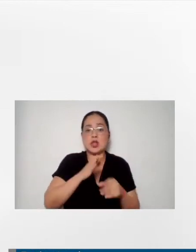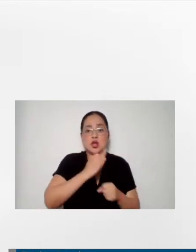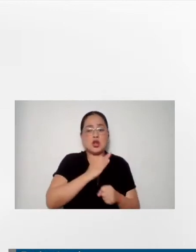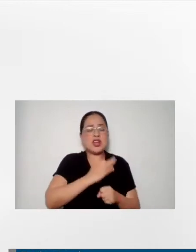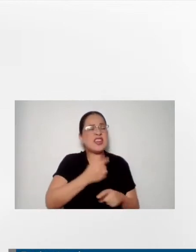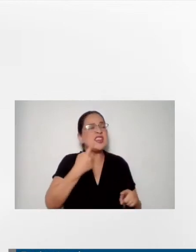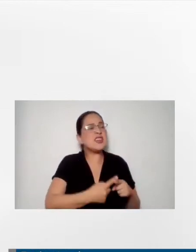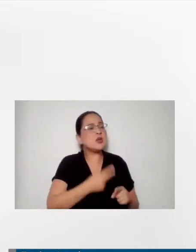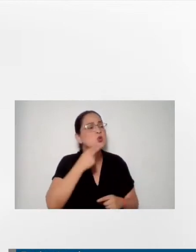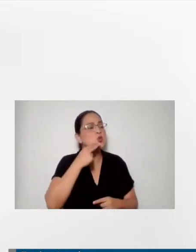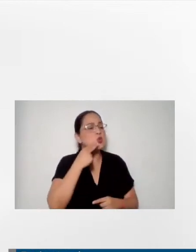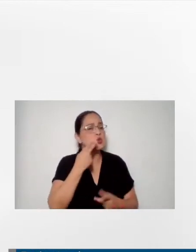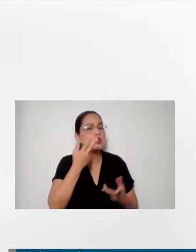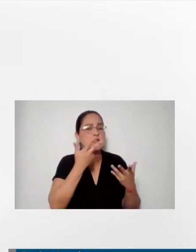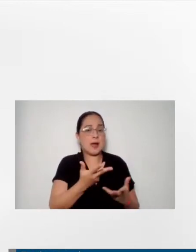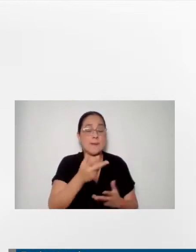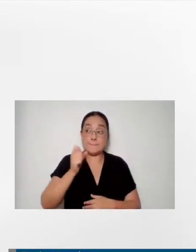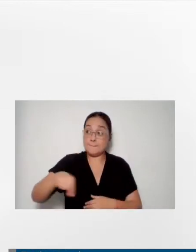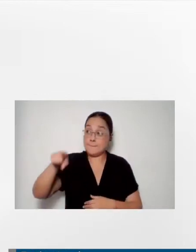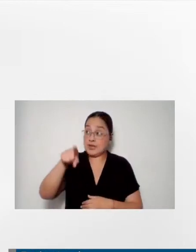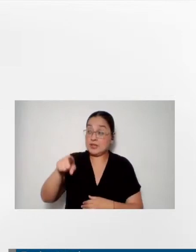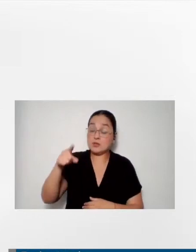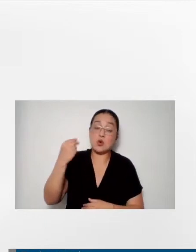cuaderno son estudiantes de Derecho, ¿no?